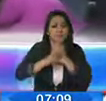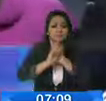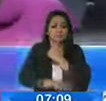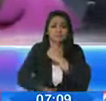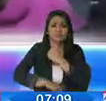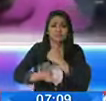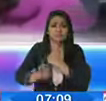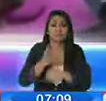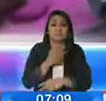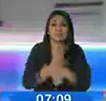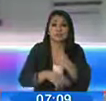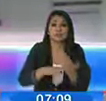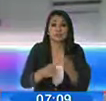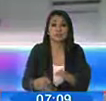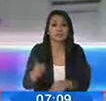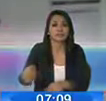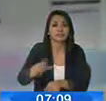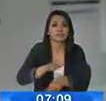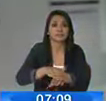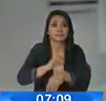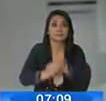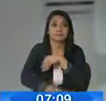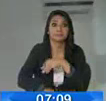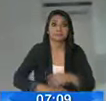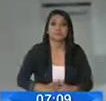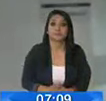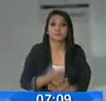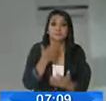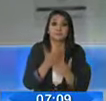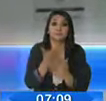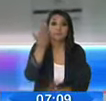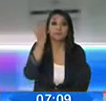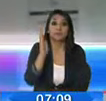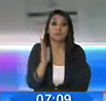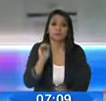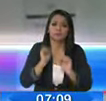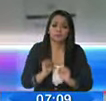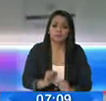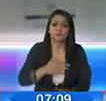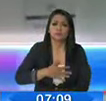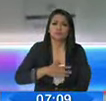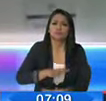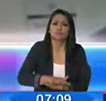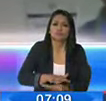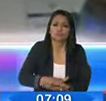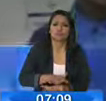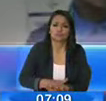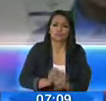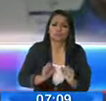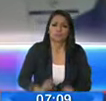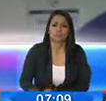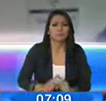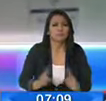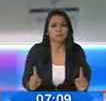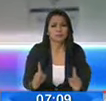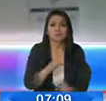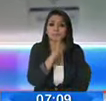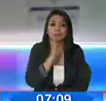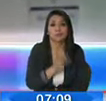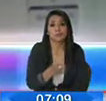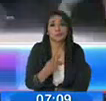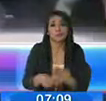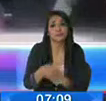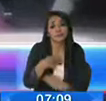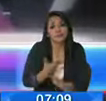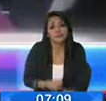la muerte de mi hijo. Gracias a Dios podemos ir en tranquilidad, pero nunca vamos a recuperar la muerte de mi